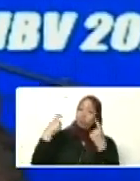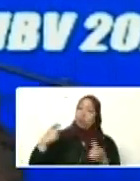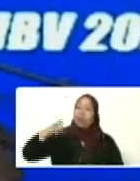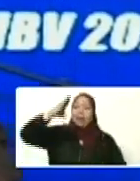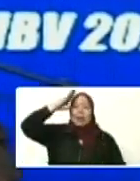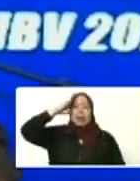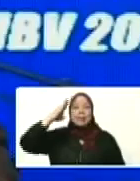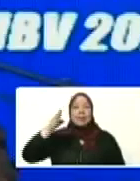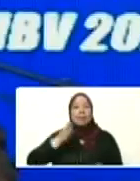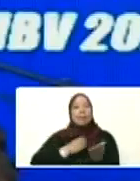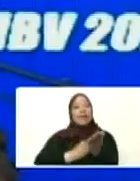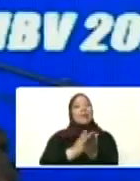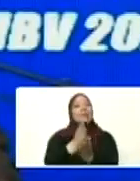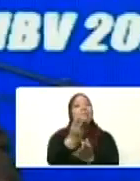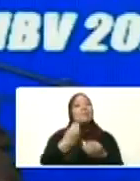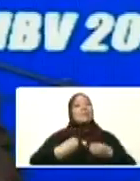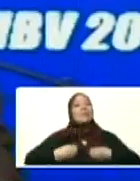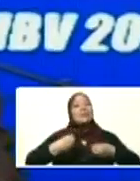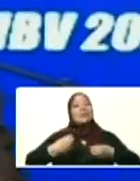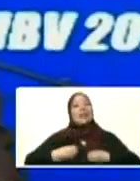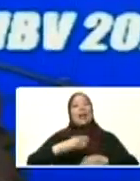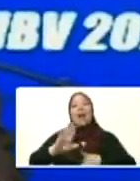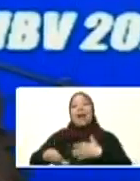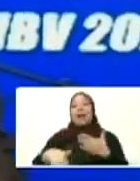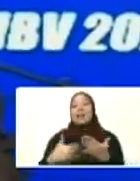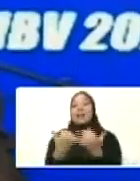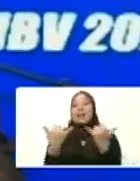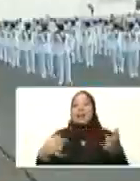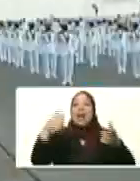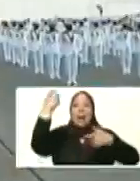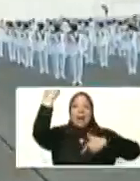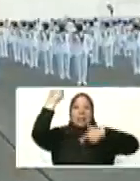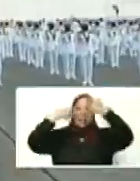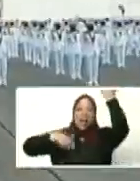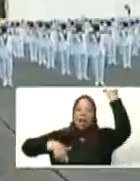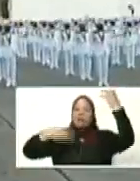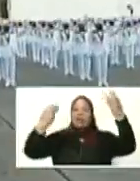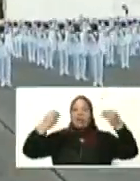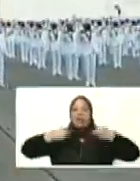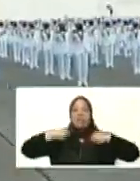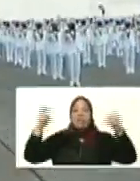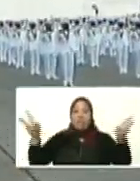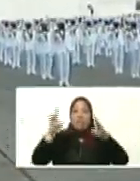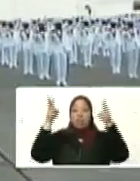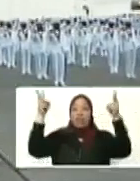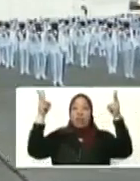por siempre y para siempre. ¡Chávez vive!